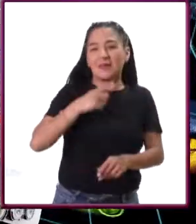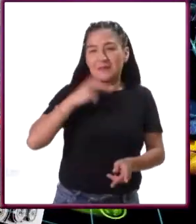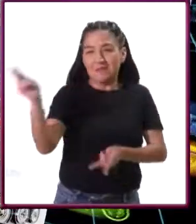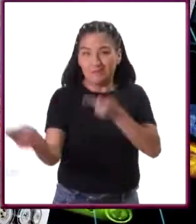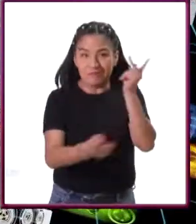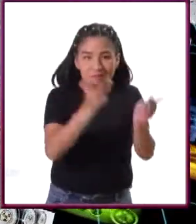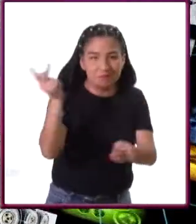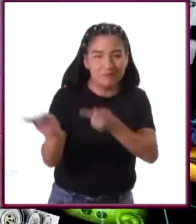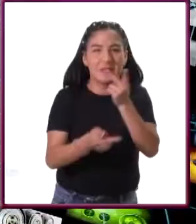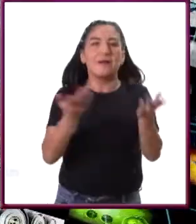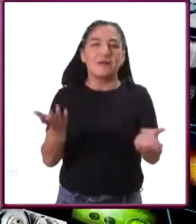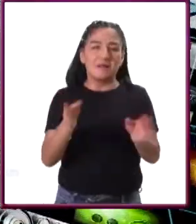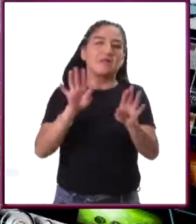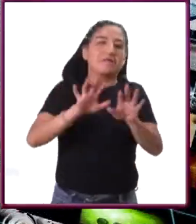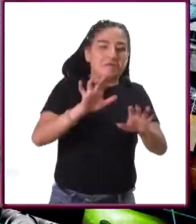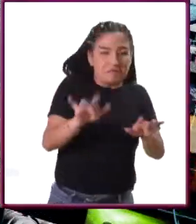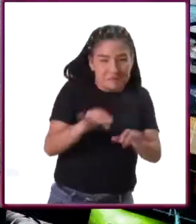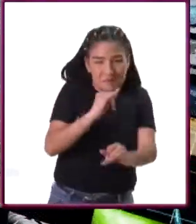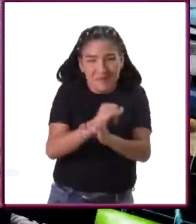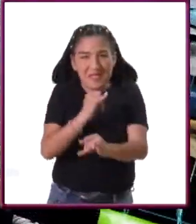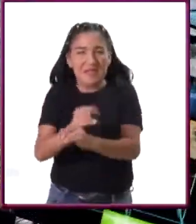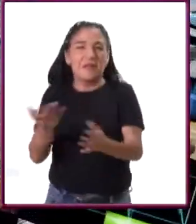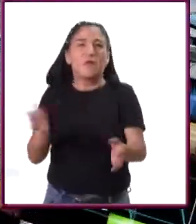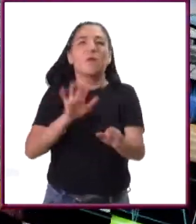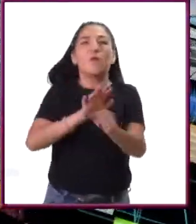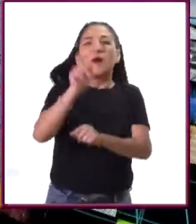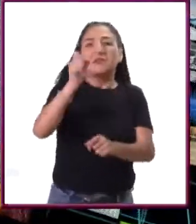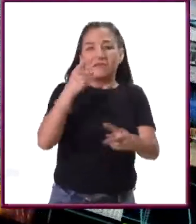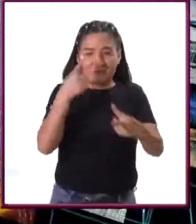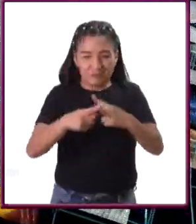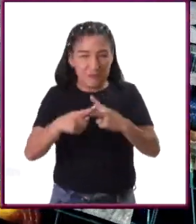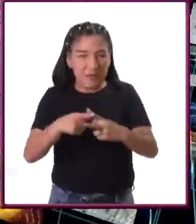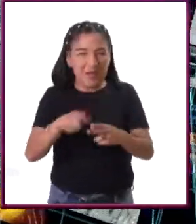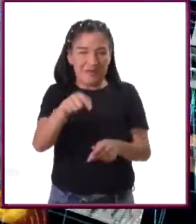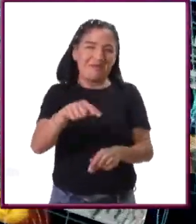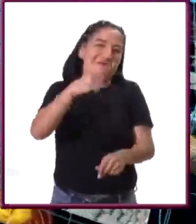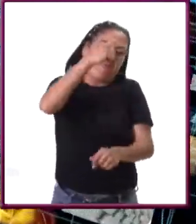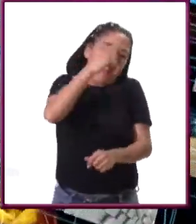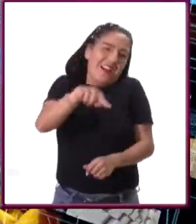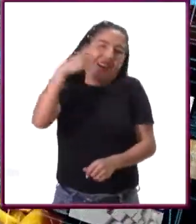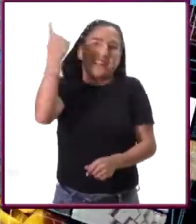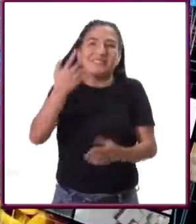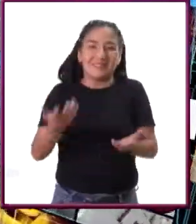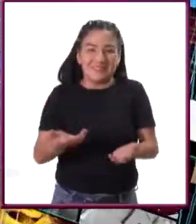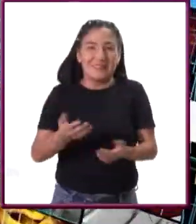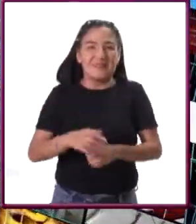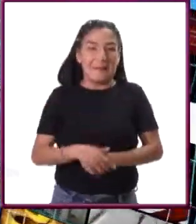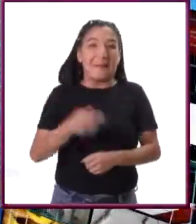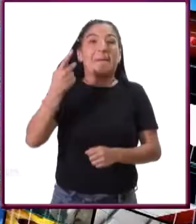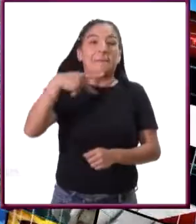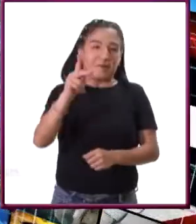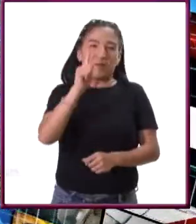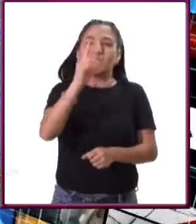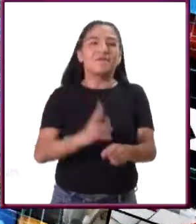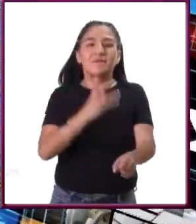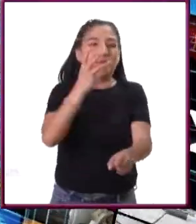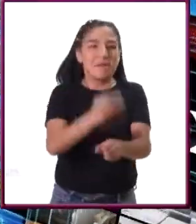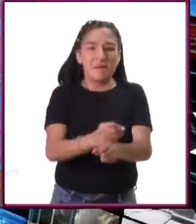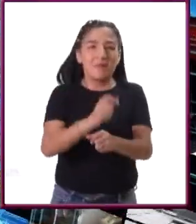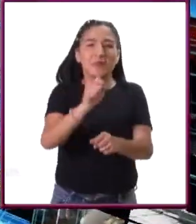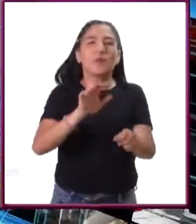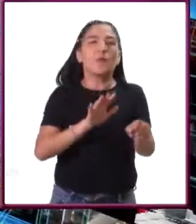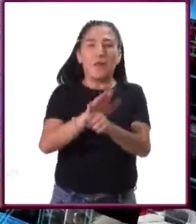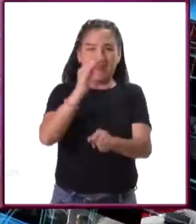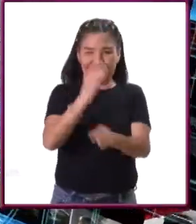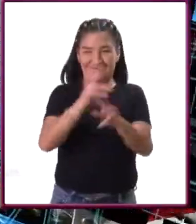es digital, definitivamente el cálculo se facilita muchísimo y bueno, nada más para cerrar, redondear este tema, siempre que